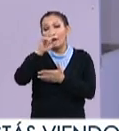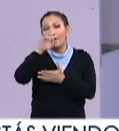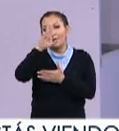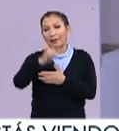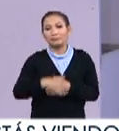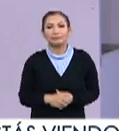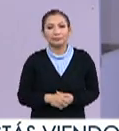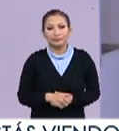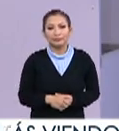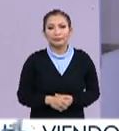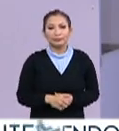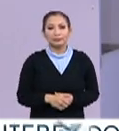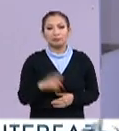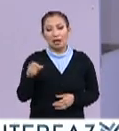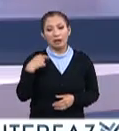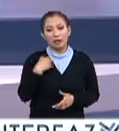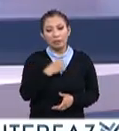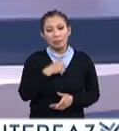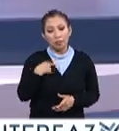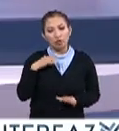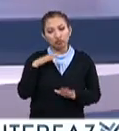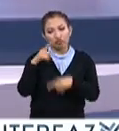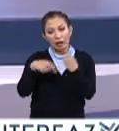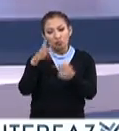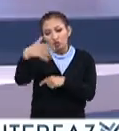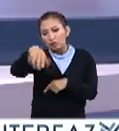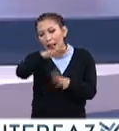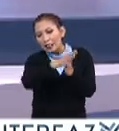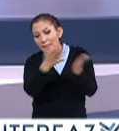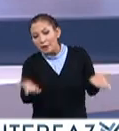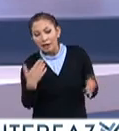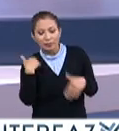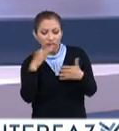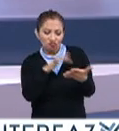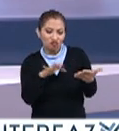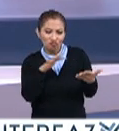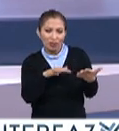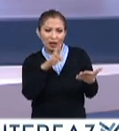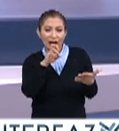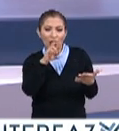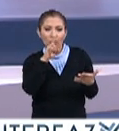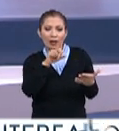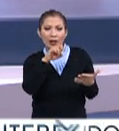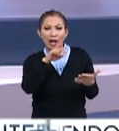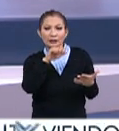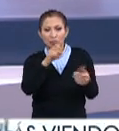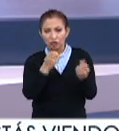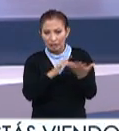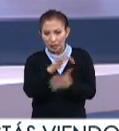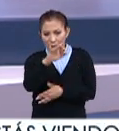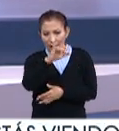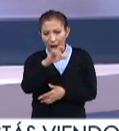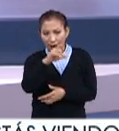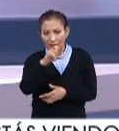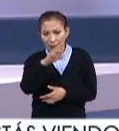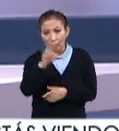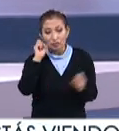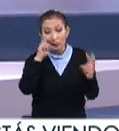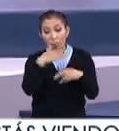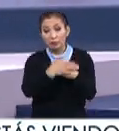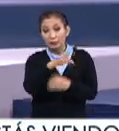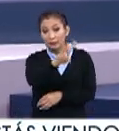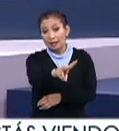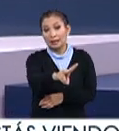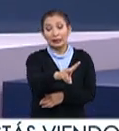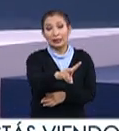Labranza Arcaica y Un Vaso de Cólera, pues hay que ir y buscarlos y disfrutar de Radwan Nazar. Muchas gracias, Javier. Gracias a ti. Nos vemos el